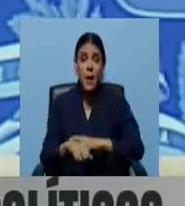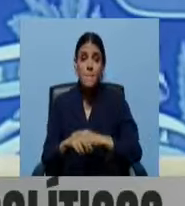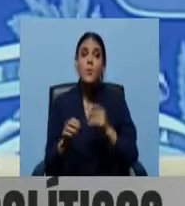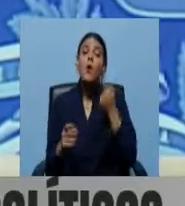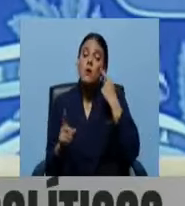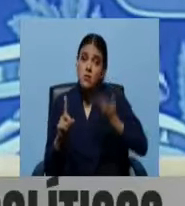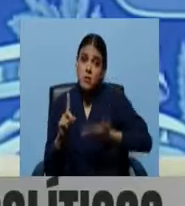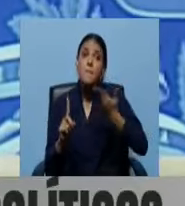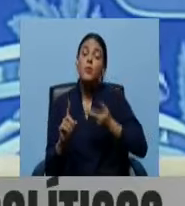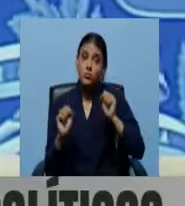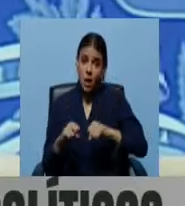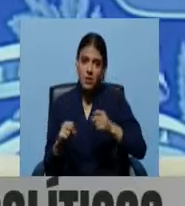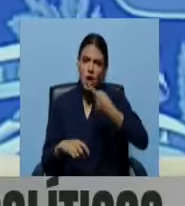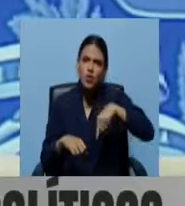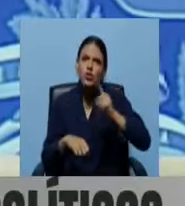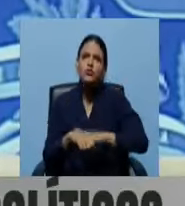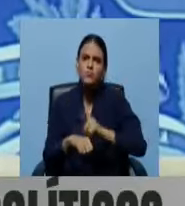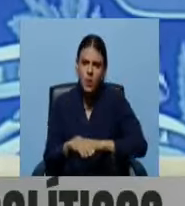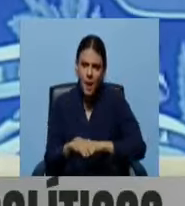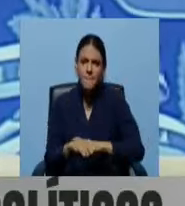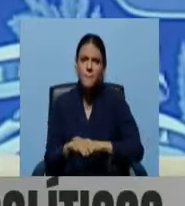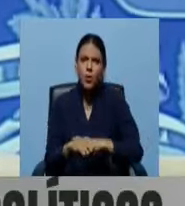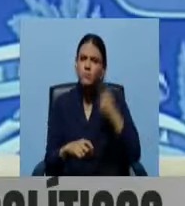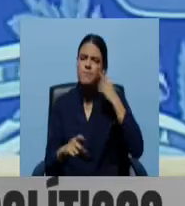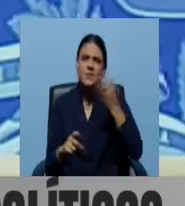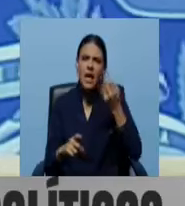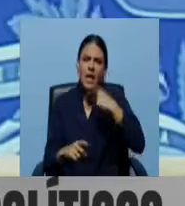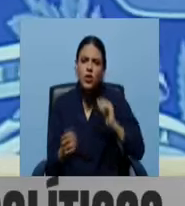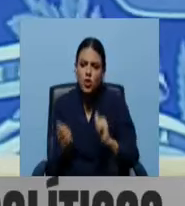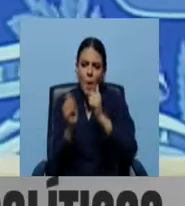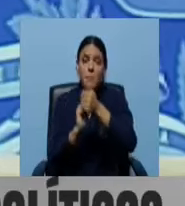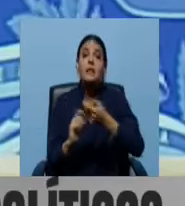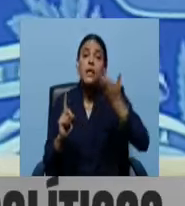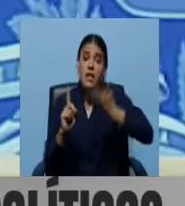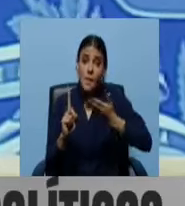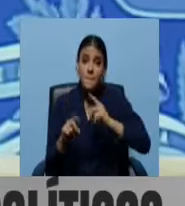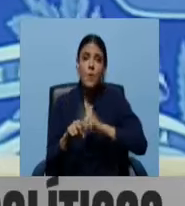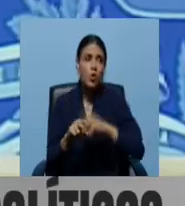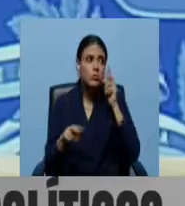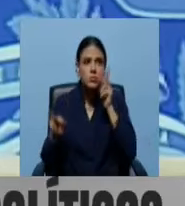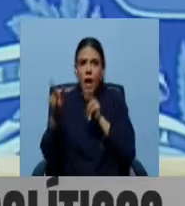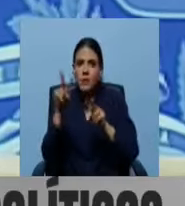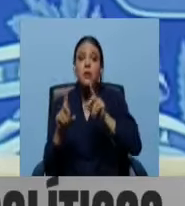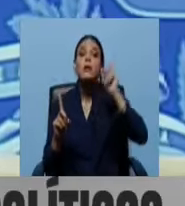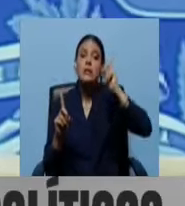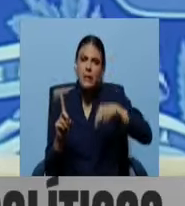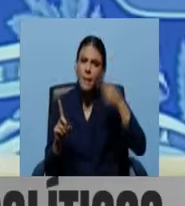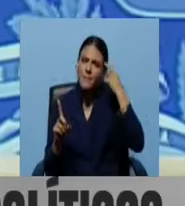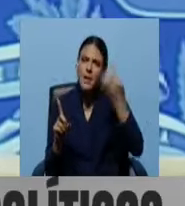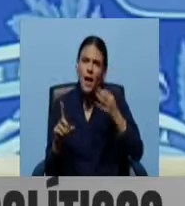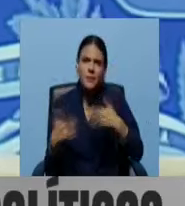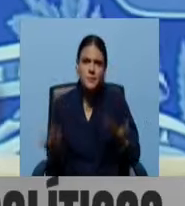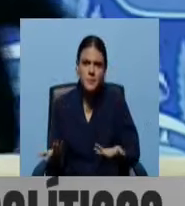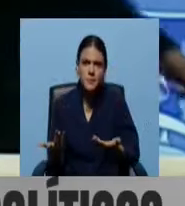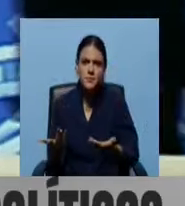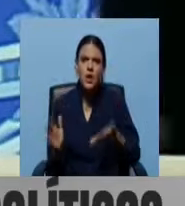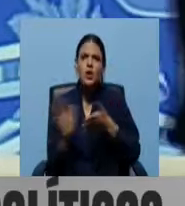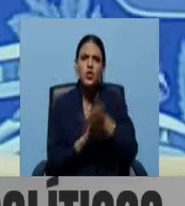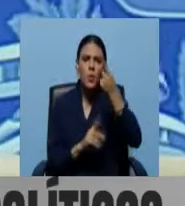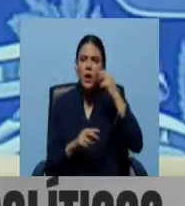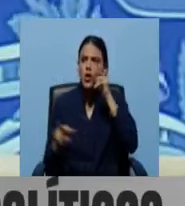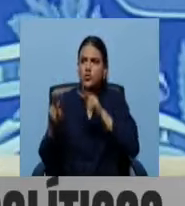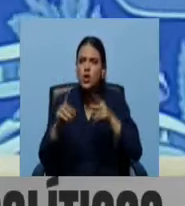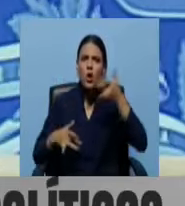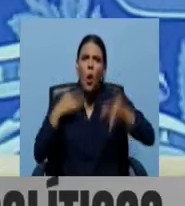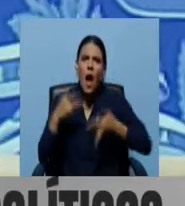estelares, estamos en un momento de trascendencia y también la dinámica